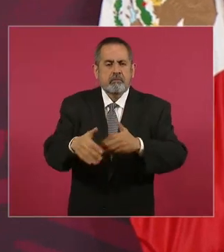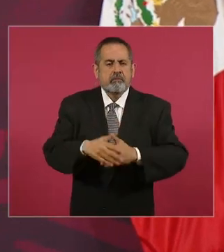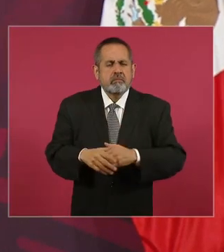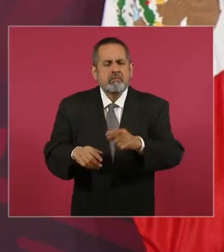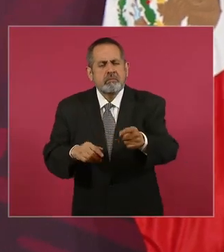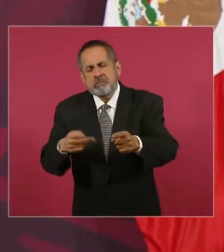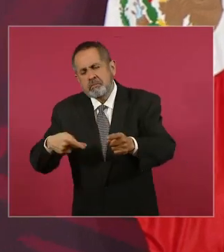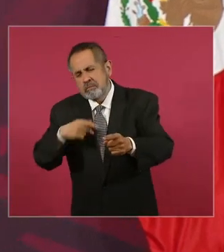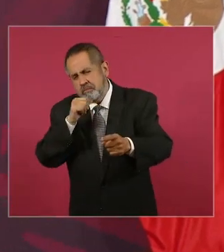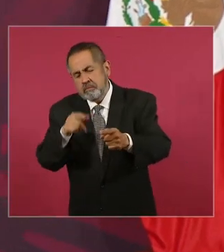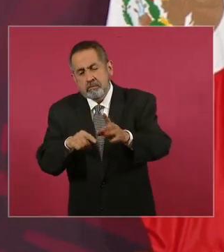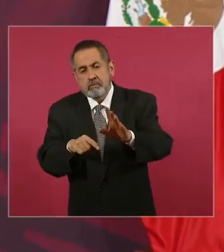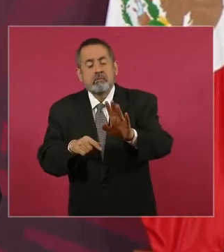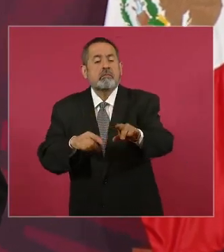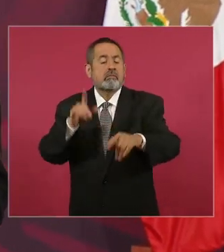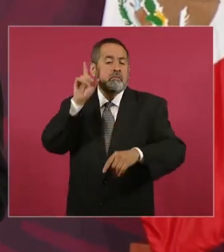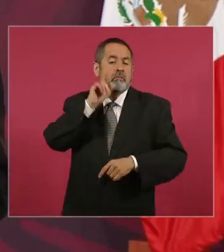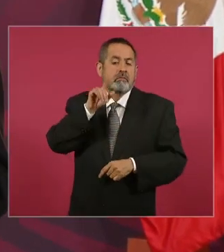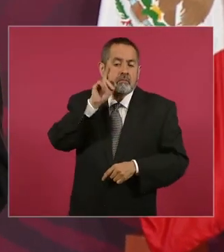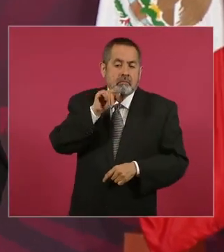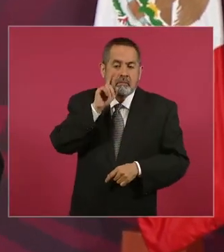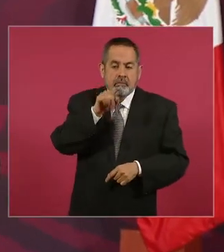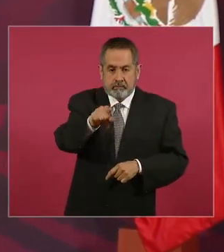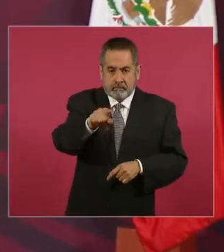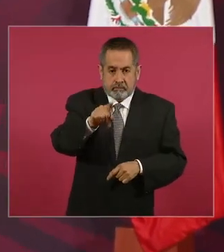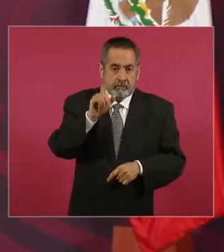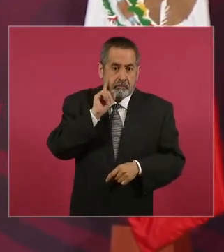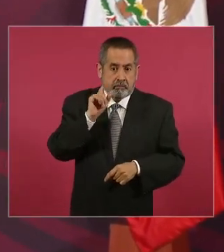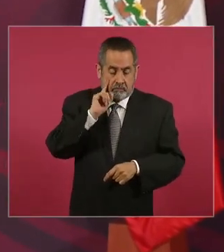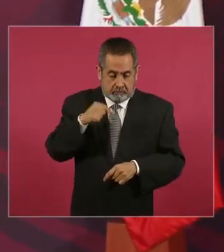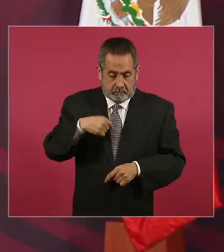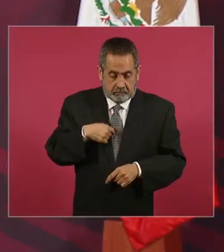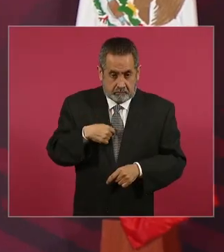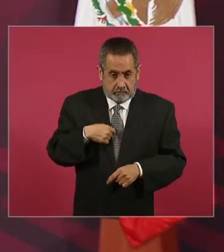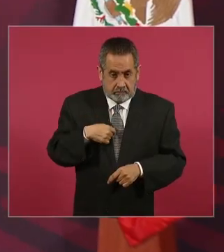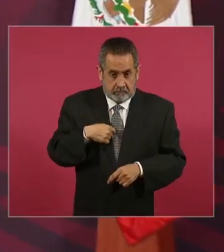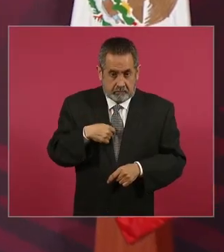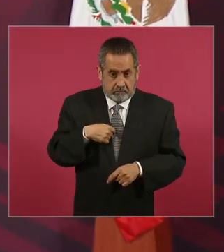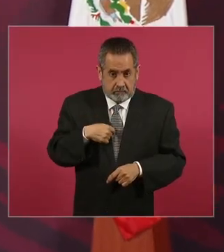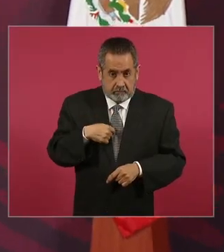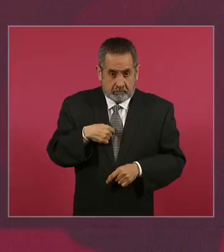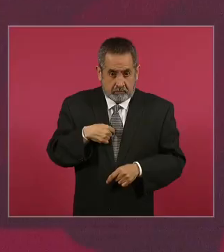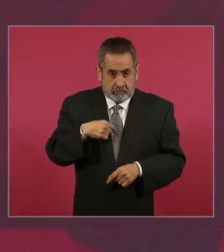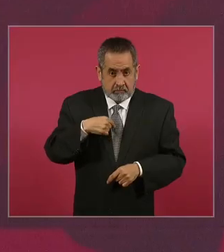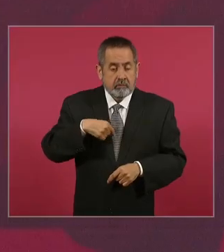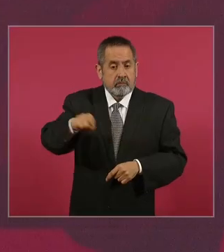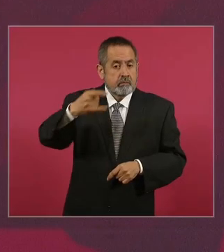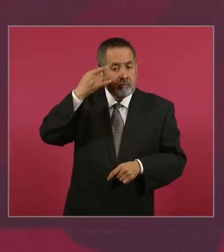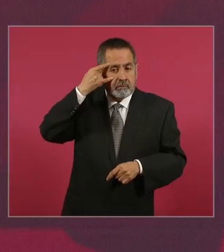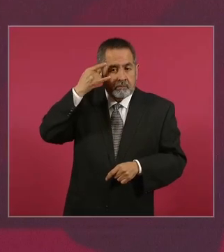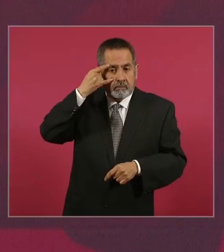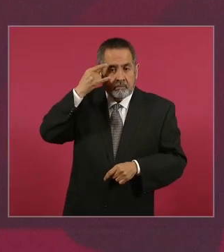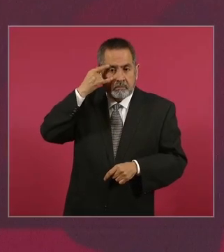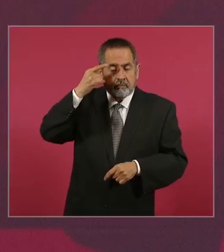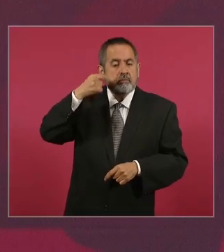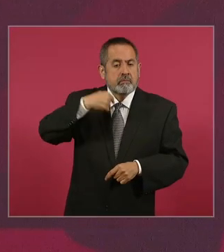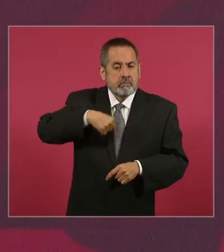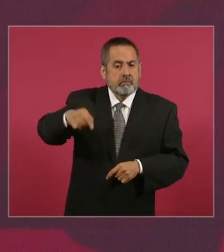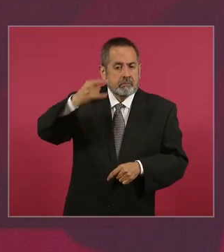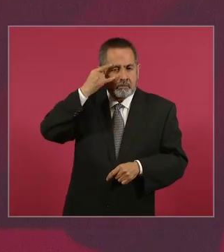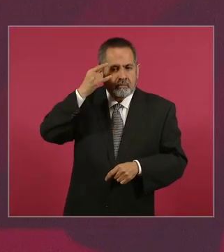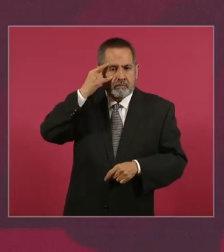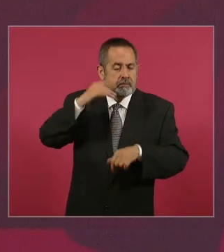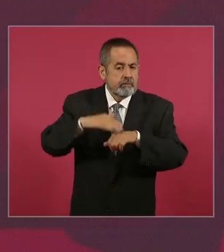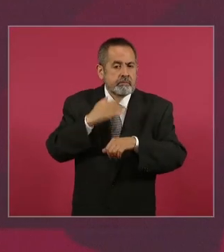que me preguntaste es, y mañana vamos, nos tenemos que ir a Campeche,